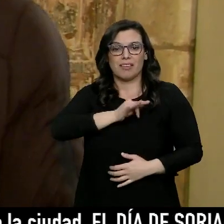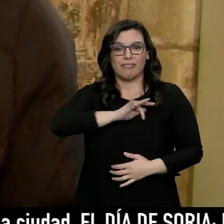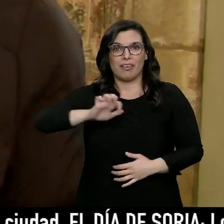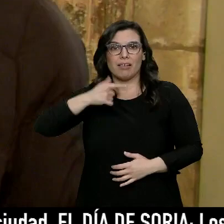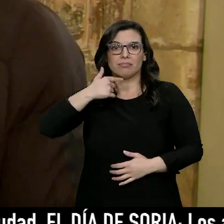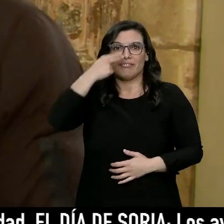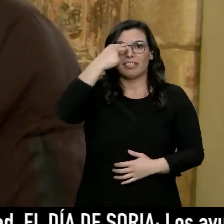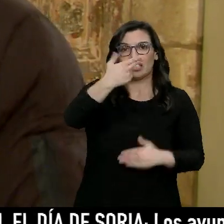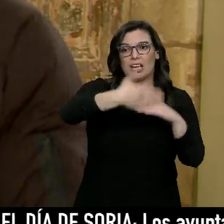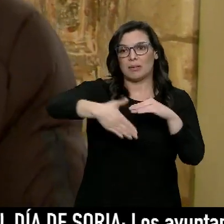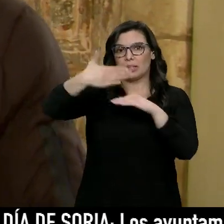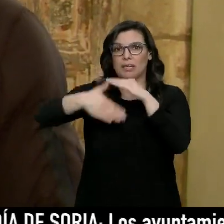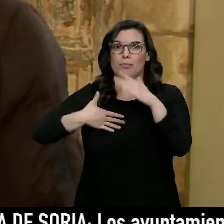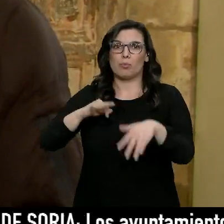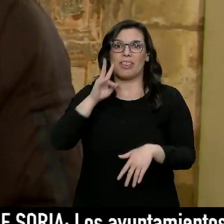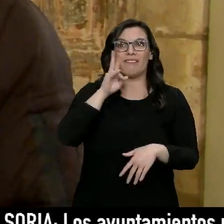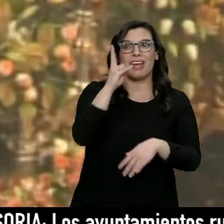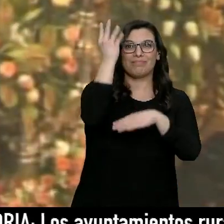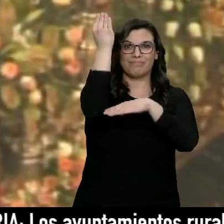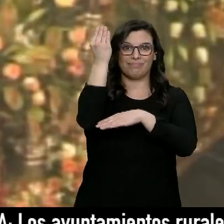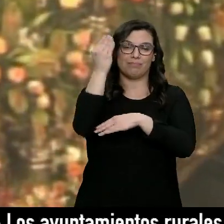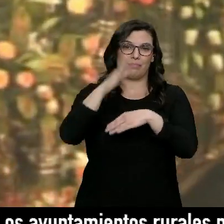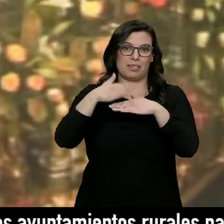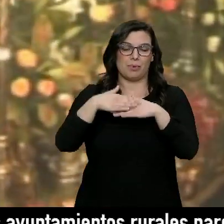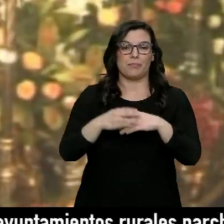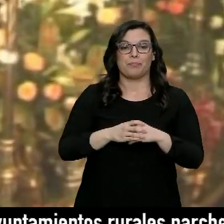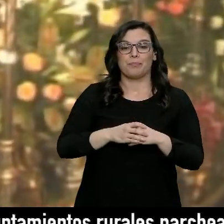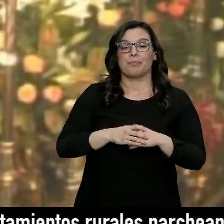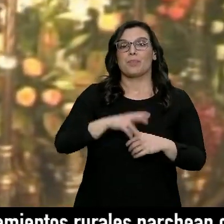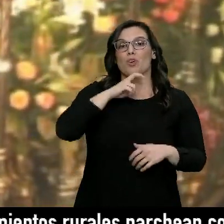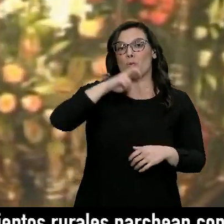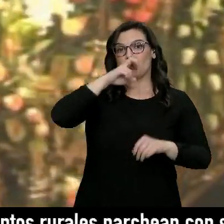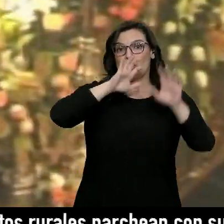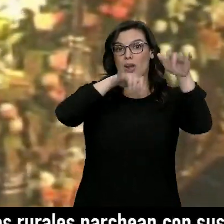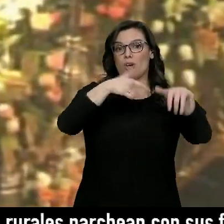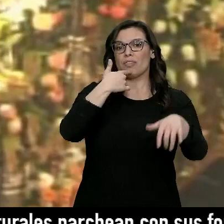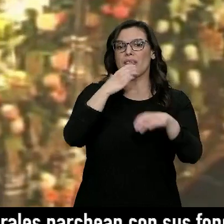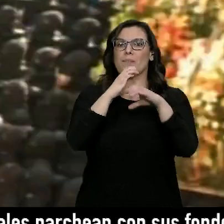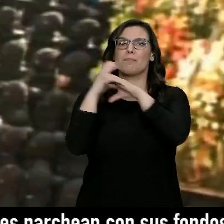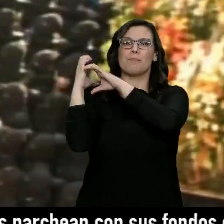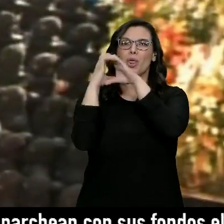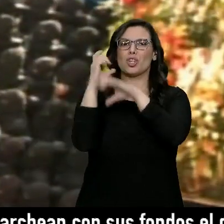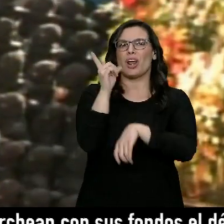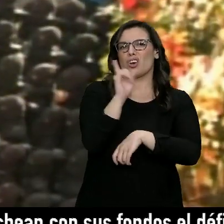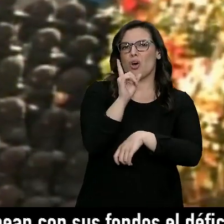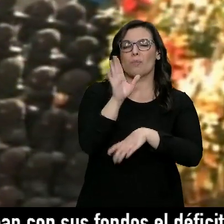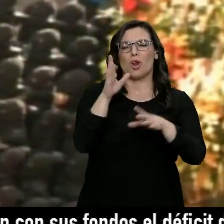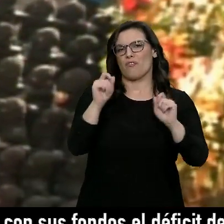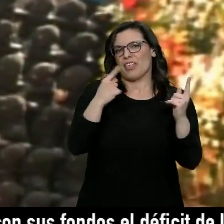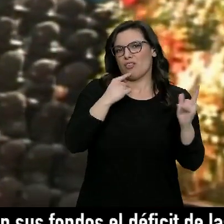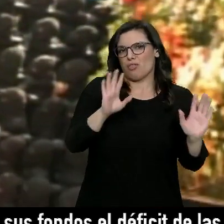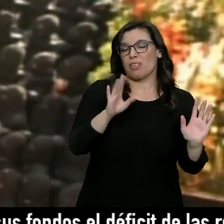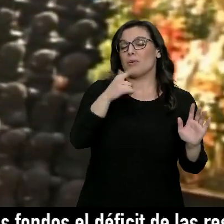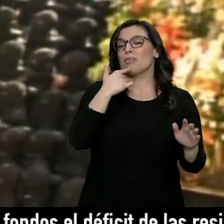que hay, pues que puedan ver a sus imágenes, ¿no? En León el obispo descartó las procesiones pero sin un anuncio oficial. El motivo que dio